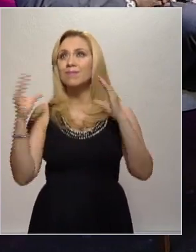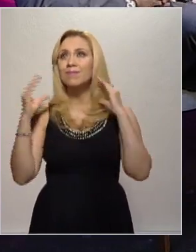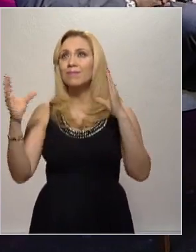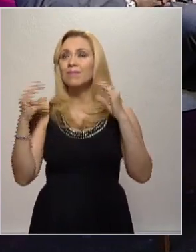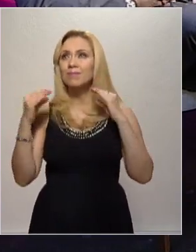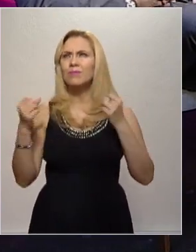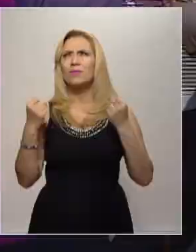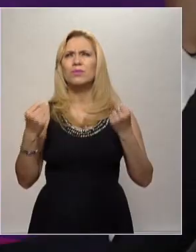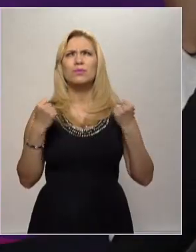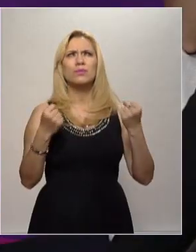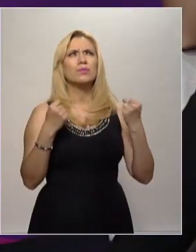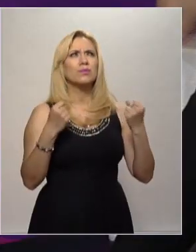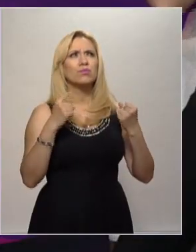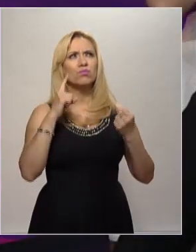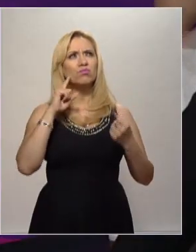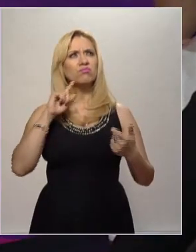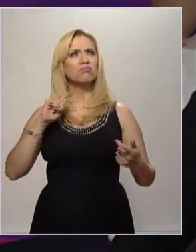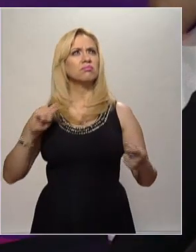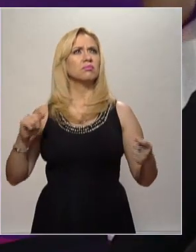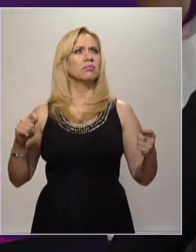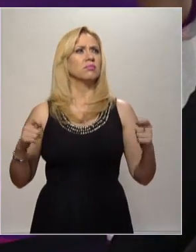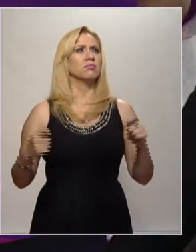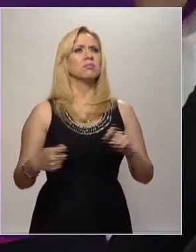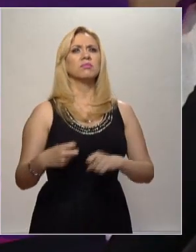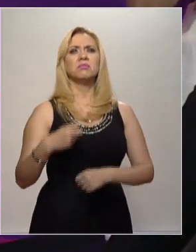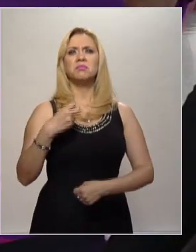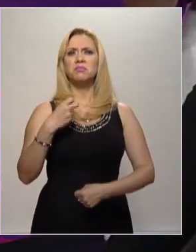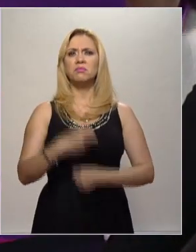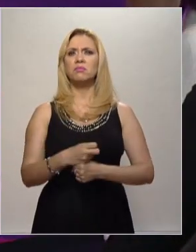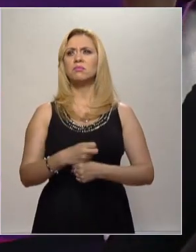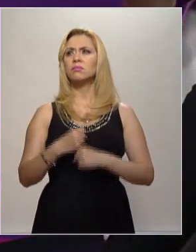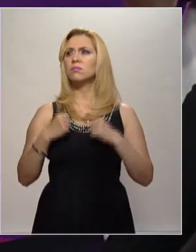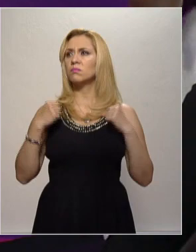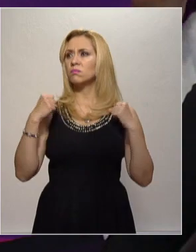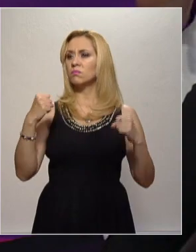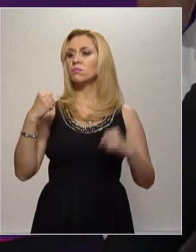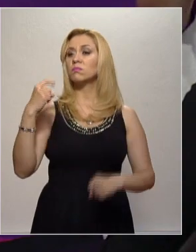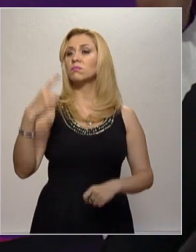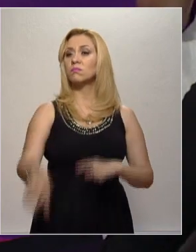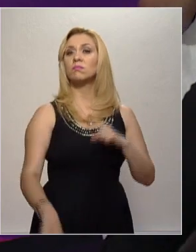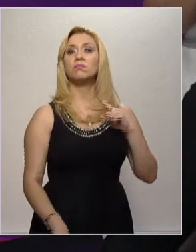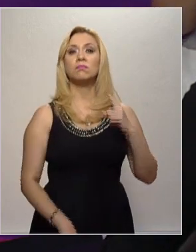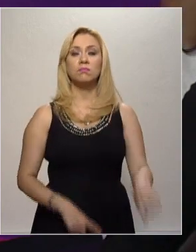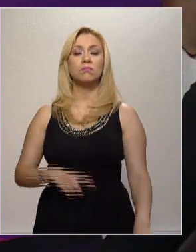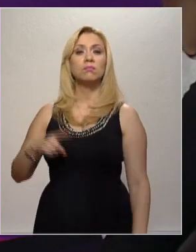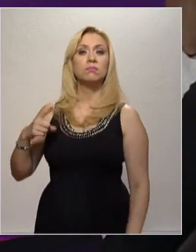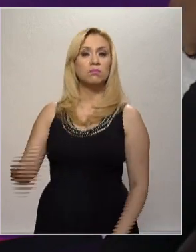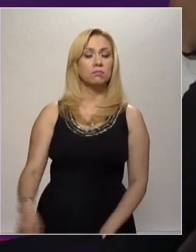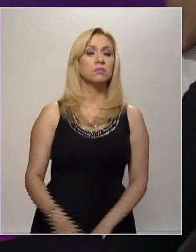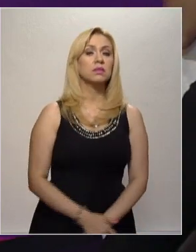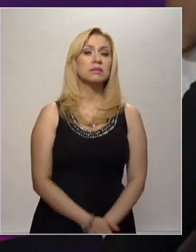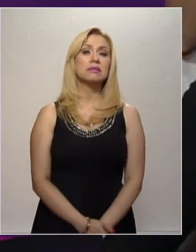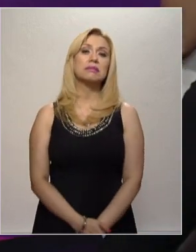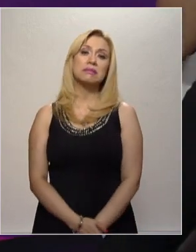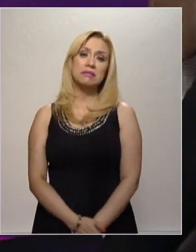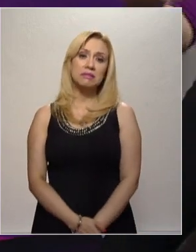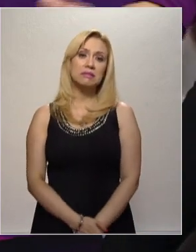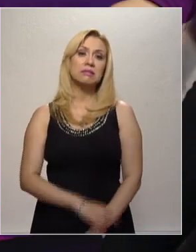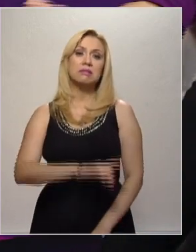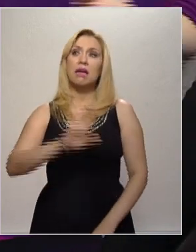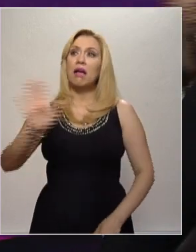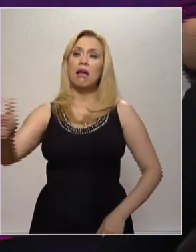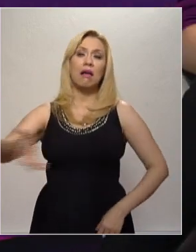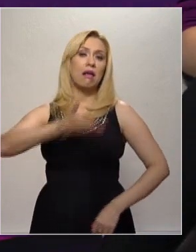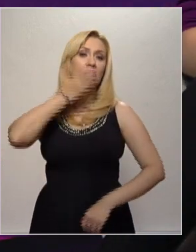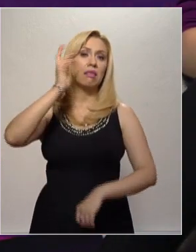educan y los transforman en estas formas súper totalitarias de educación y después... Entonces es muy